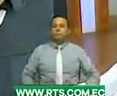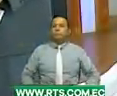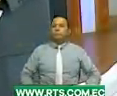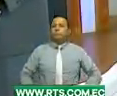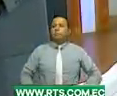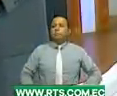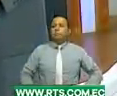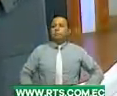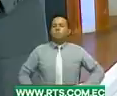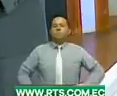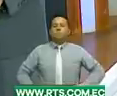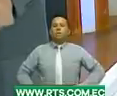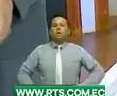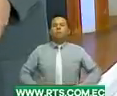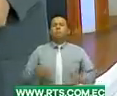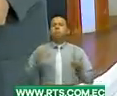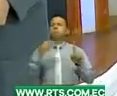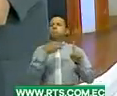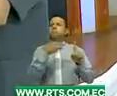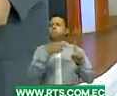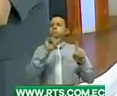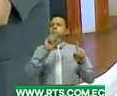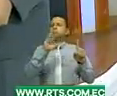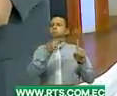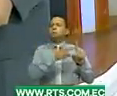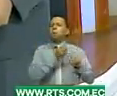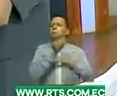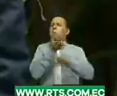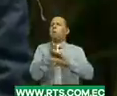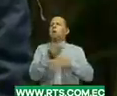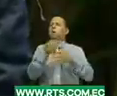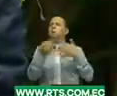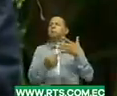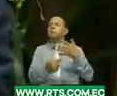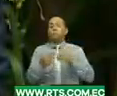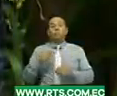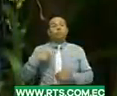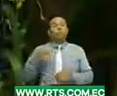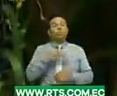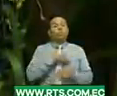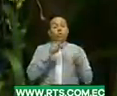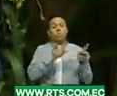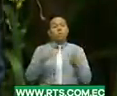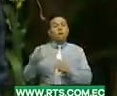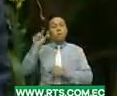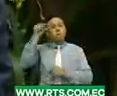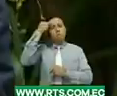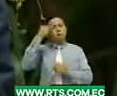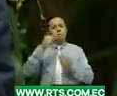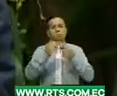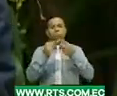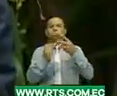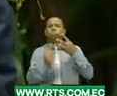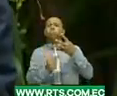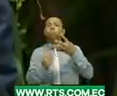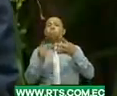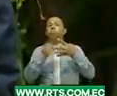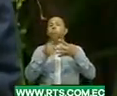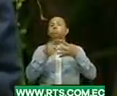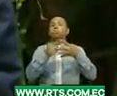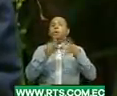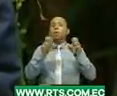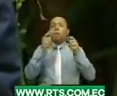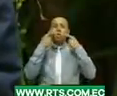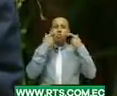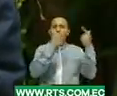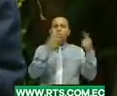Ahora veamos cuáles son sus principales propuestas. Nuestro plan de gobierno se basa en las 4 E's. La minga por la ecología,